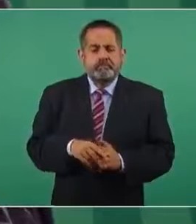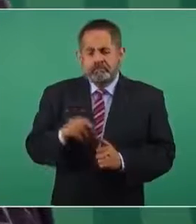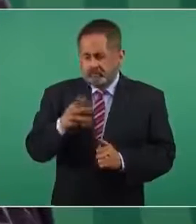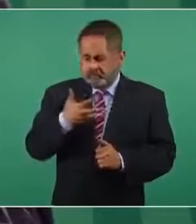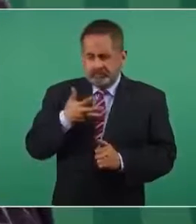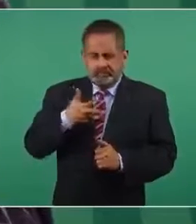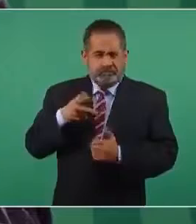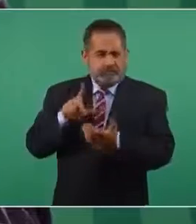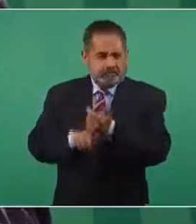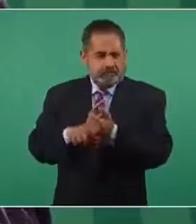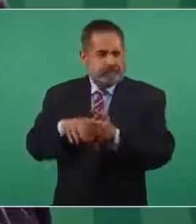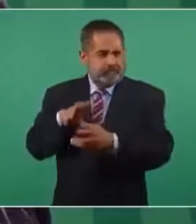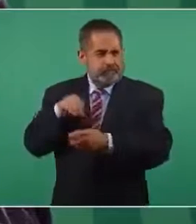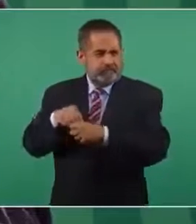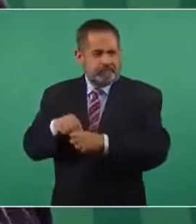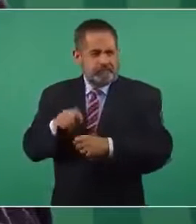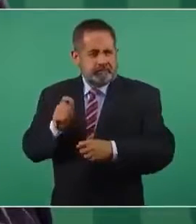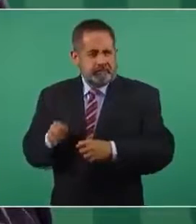tenemos